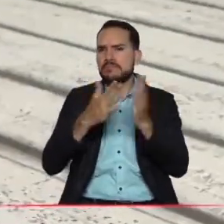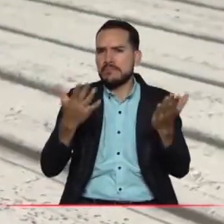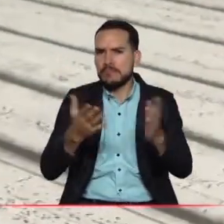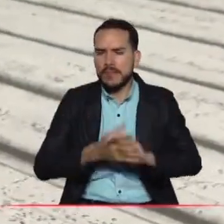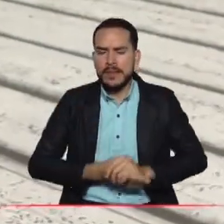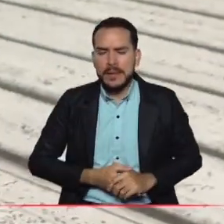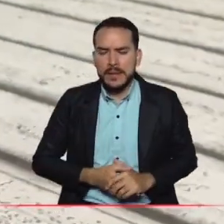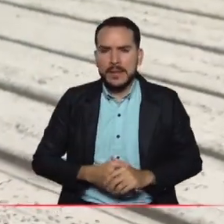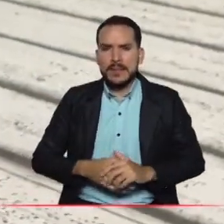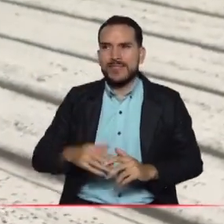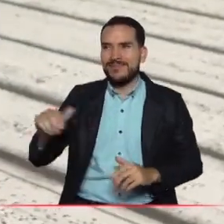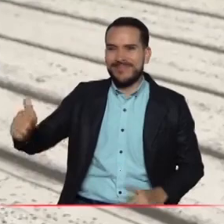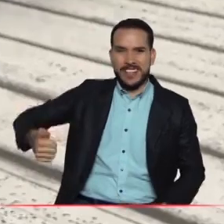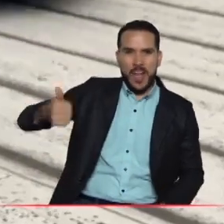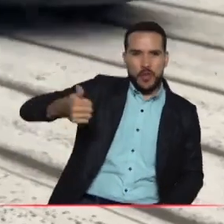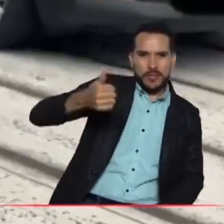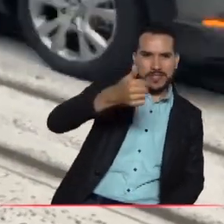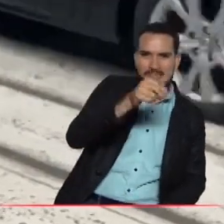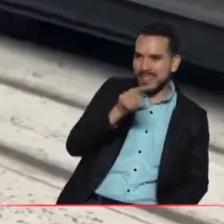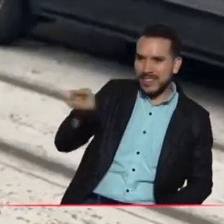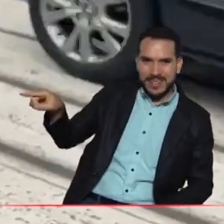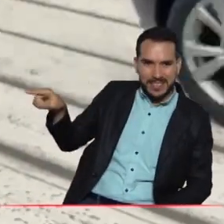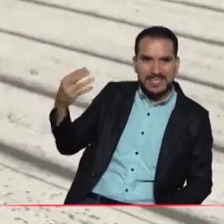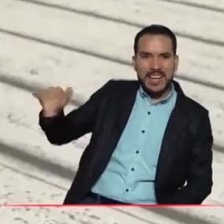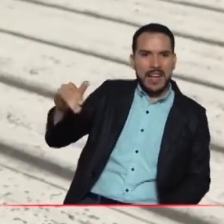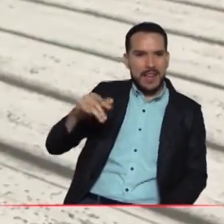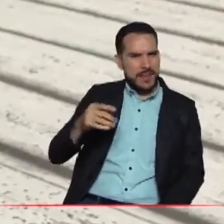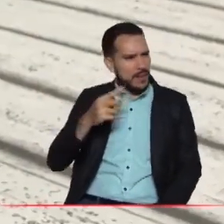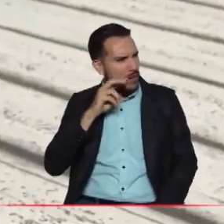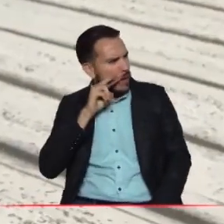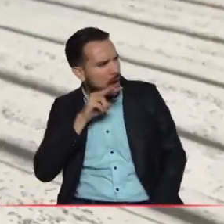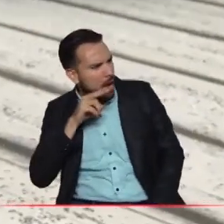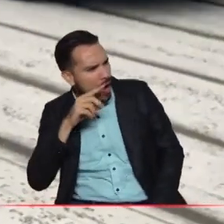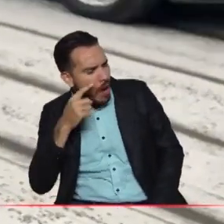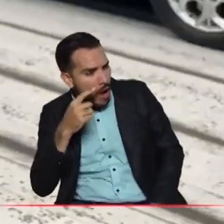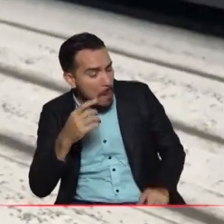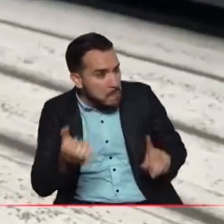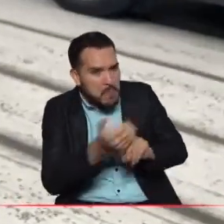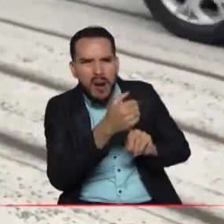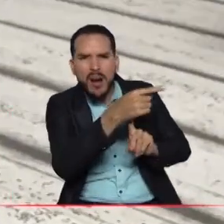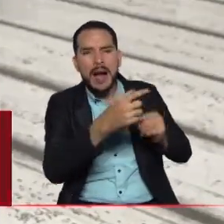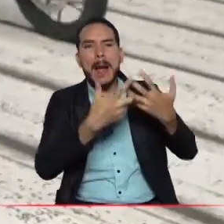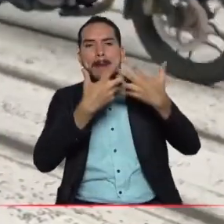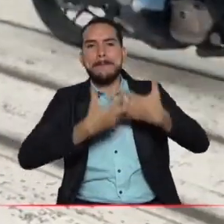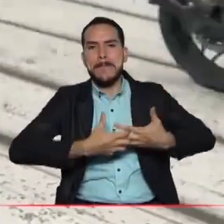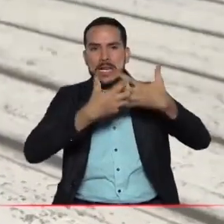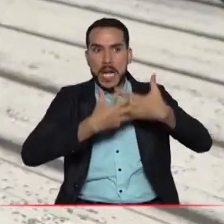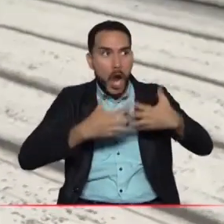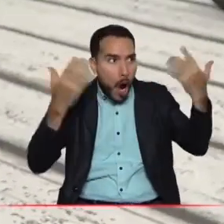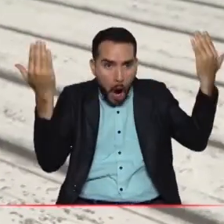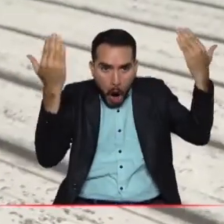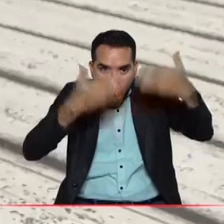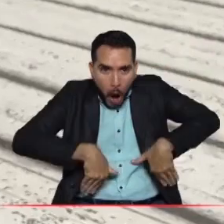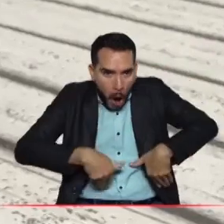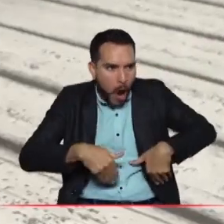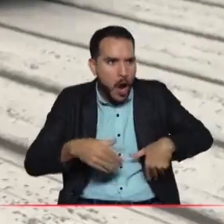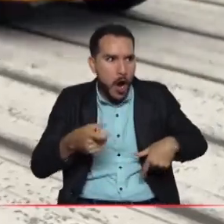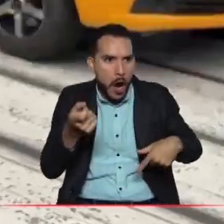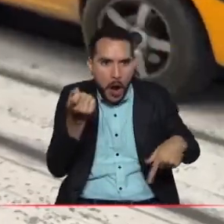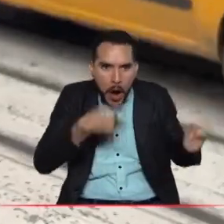de las autoridades ubicaron una empresa ilegal dedicada a la producir